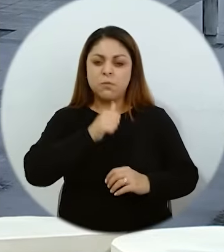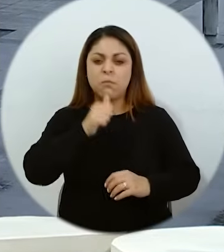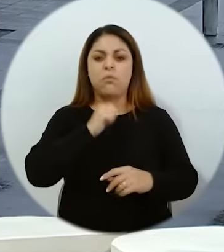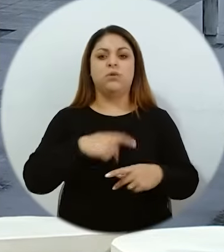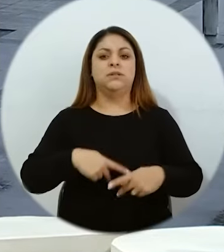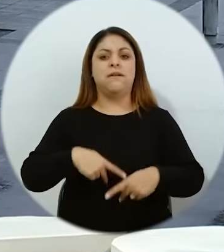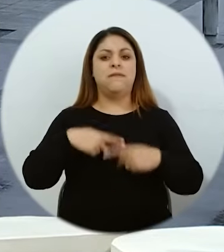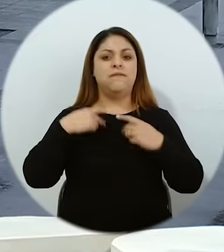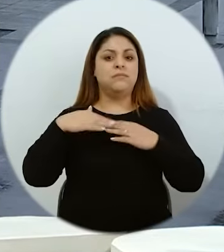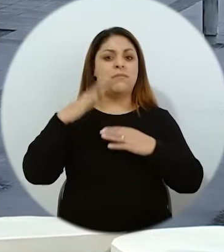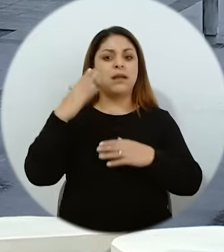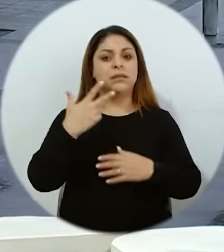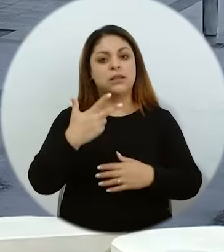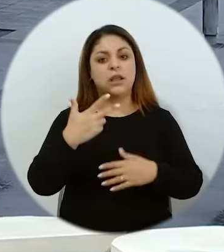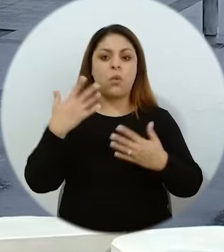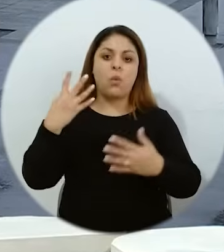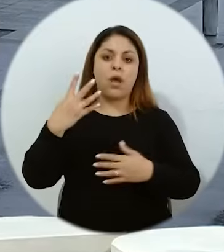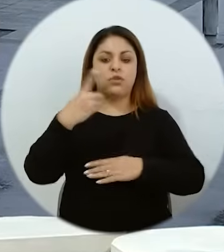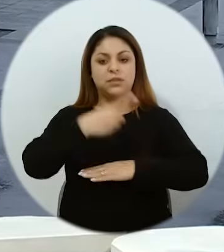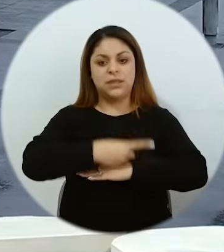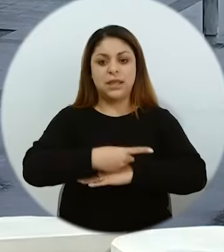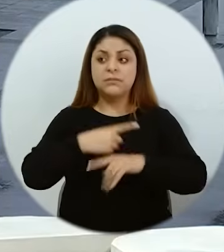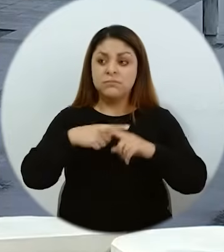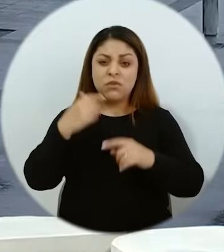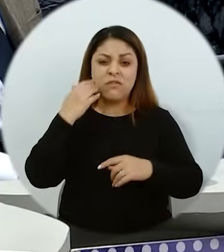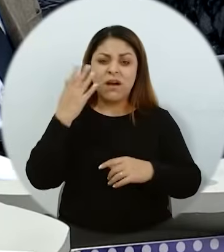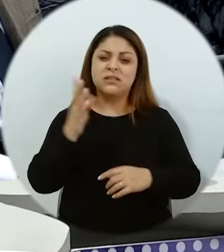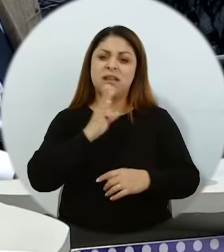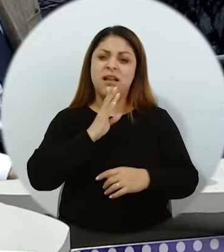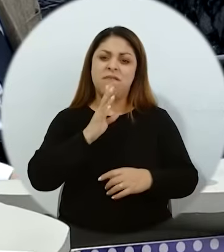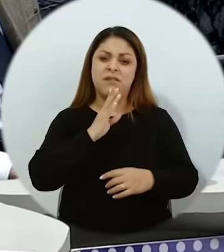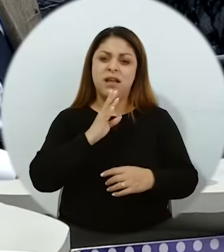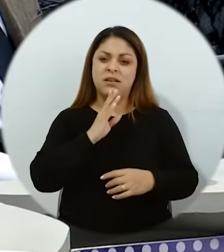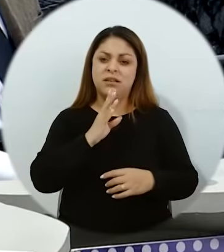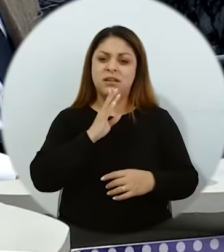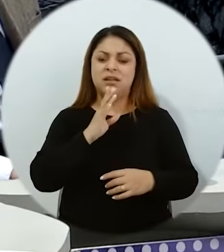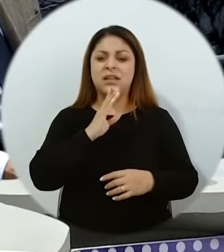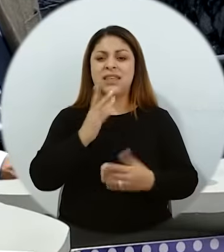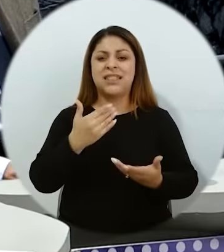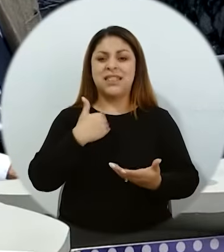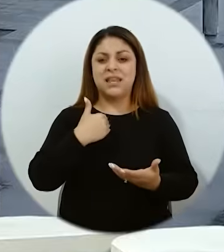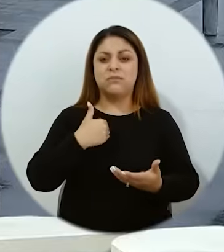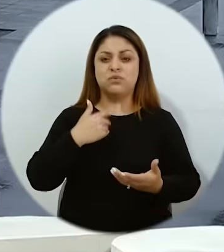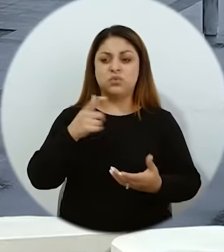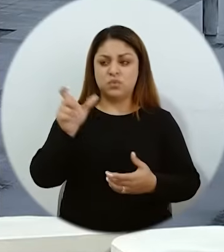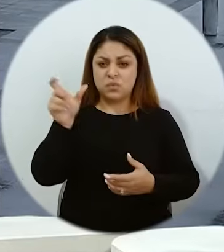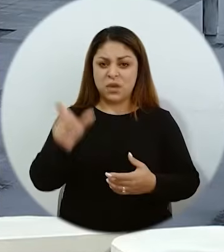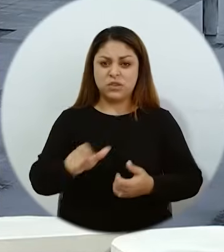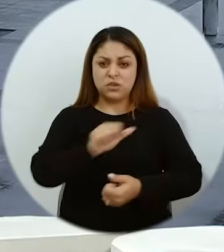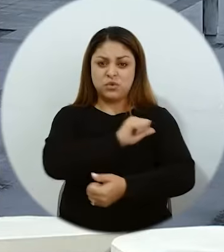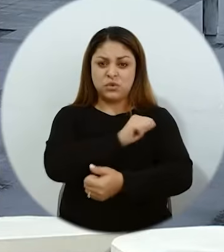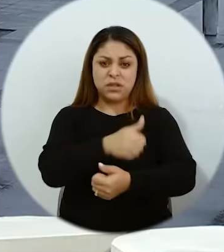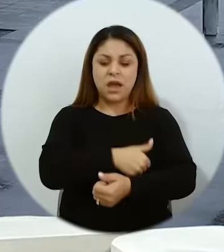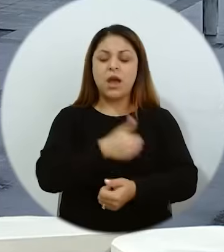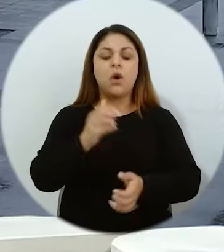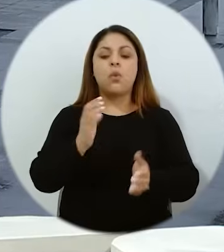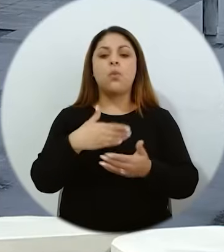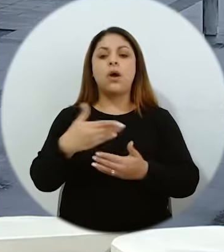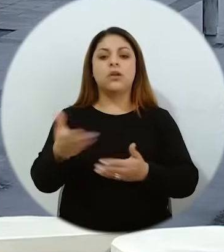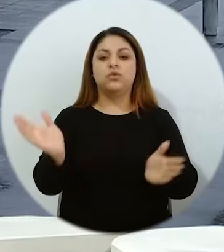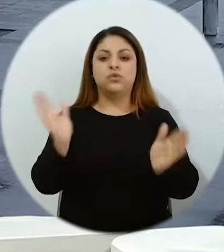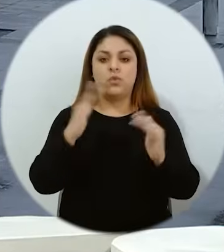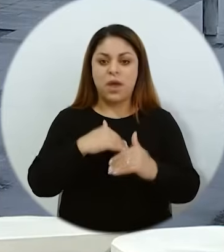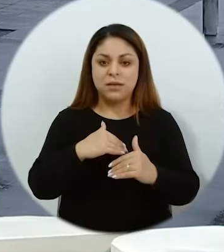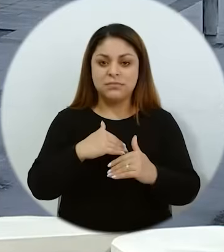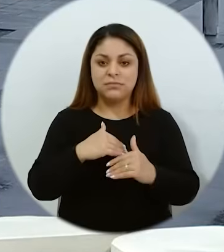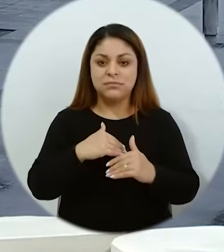vivir más de 3 o 4 días. Pero es muy fácil hablar de que queremos un sujeto autoritario cuando no se tiene, y